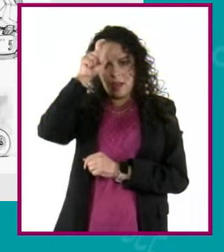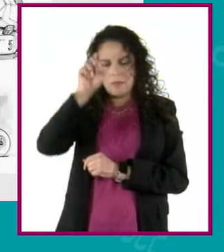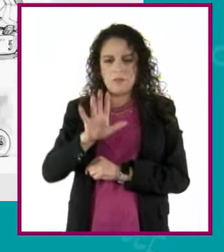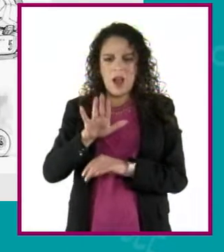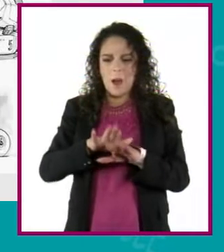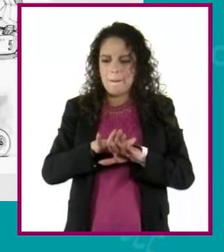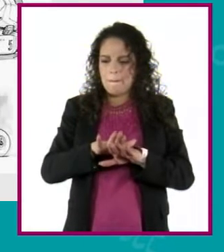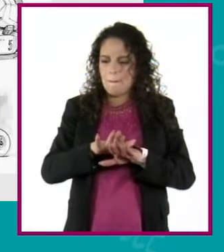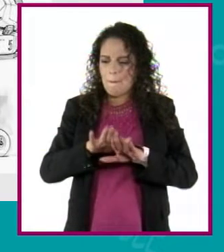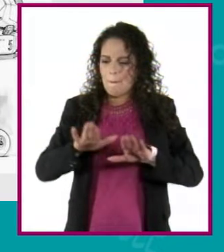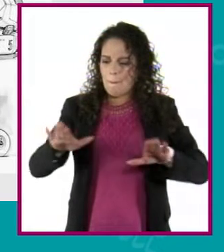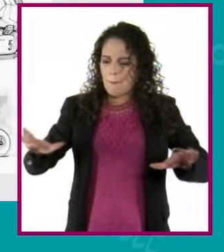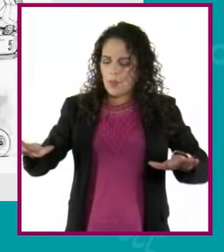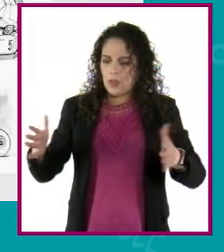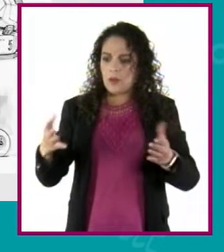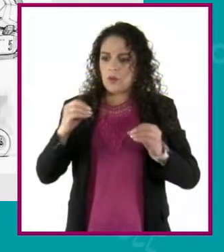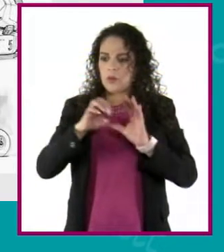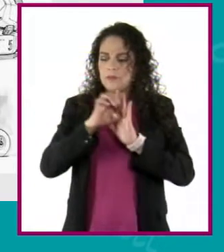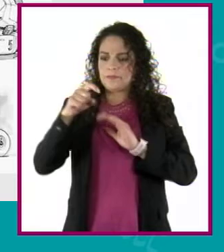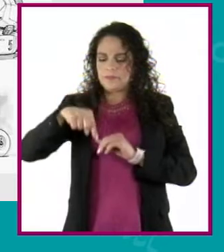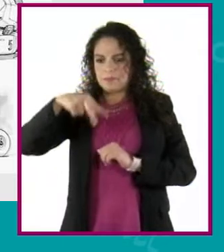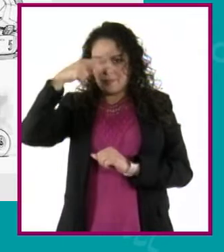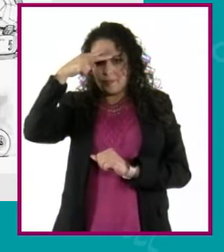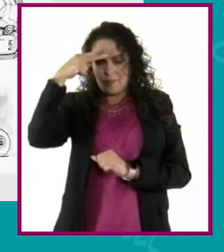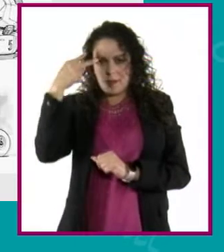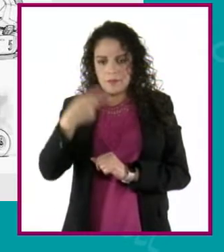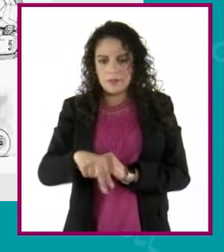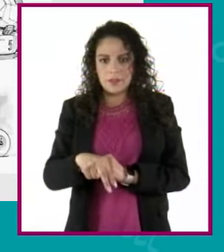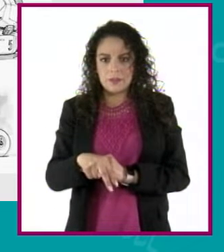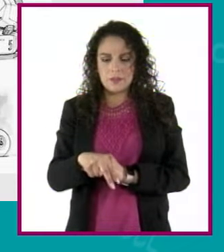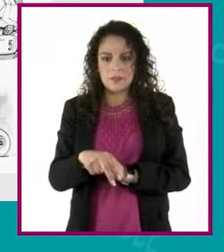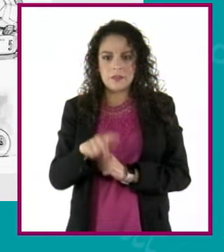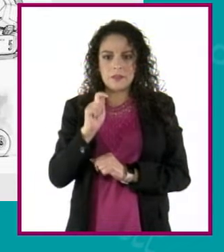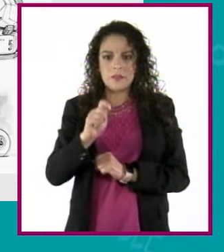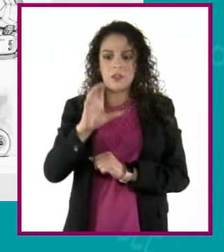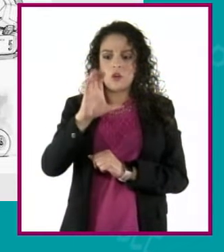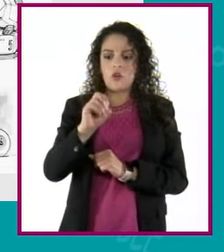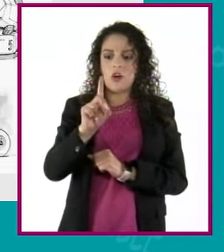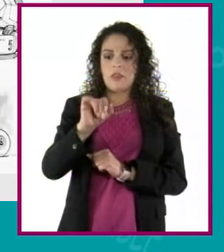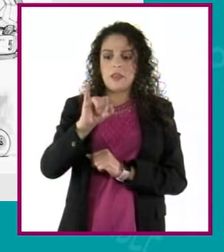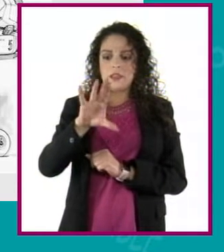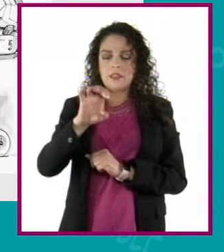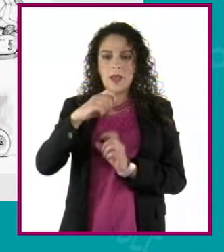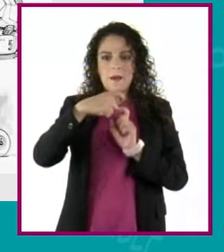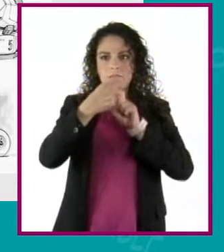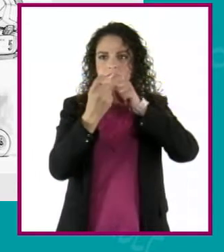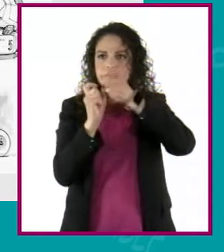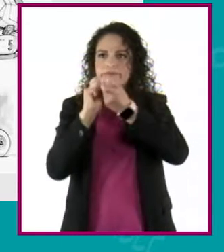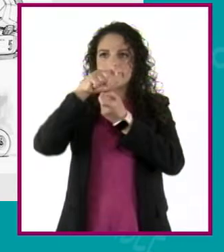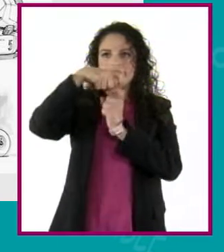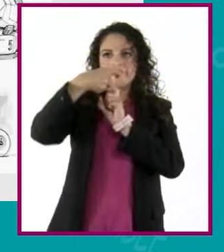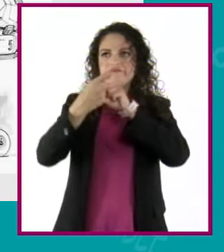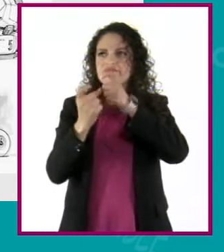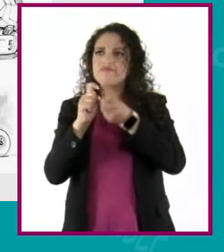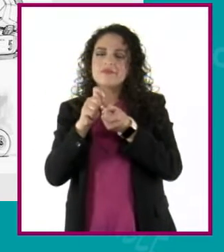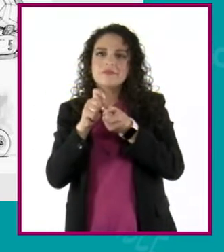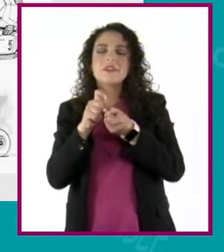para el caso de México, en los códices pues también eran como figuras casi vistas desde